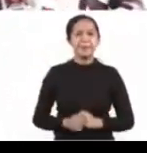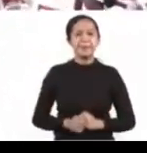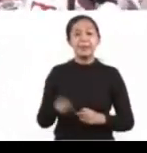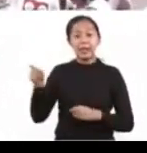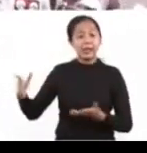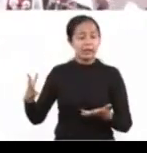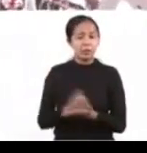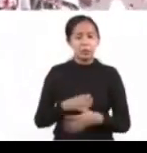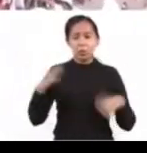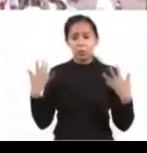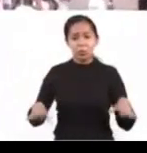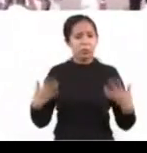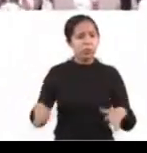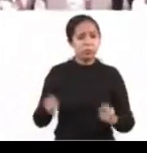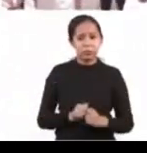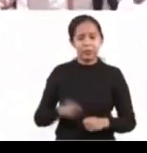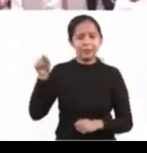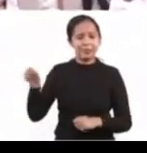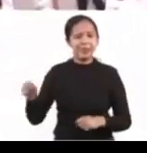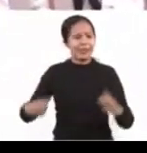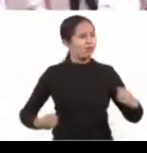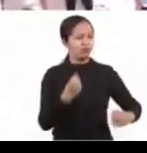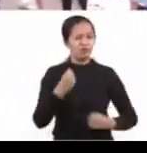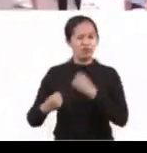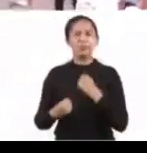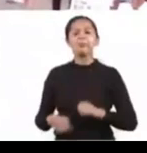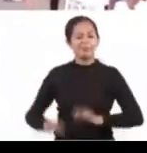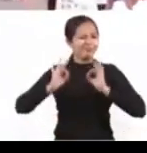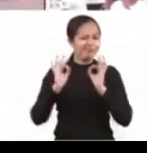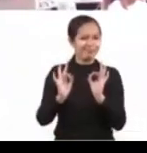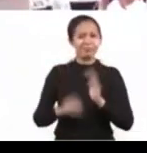Belcher, campeón superpluma del Consejo Mundial de Boxeo.